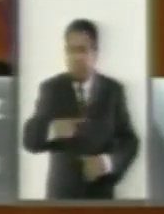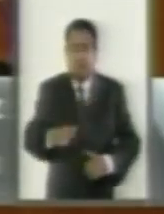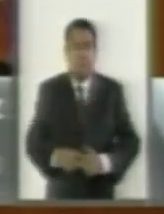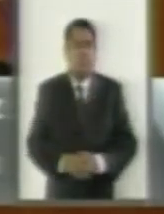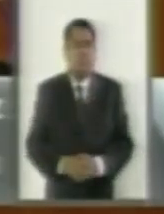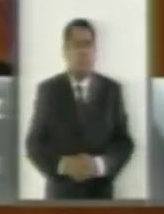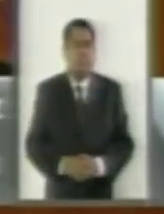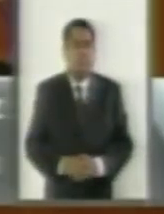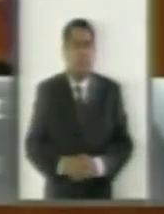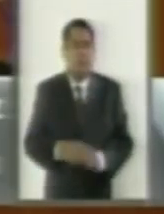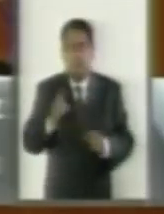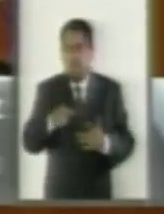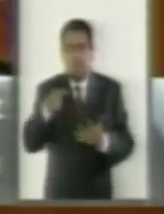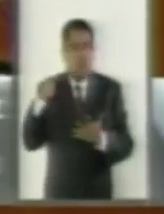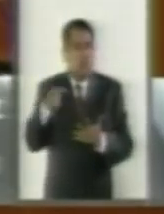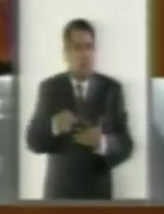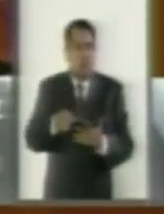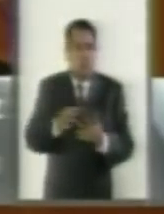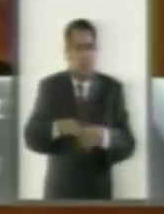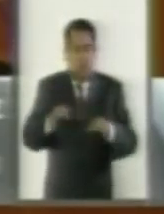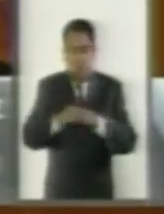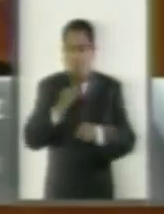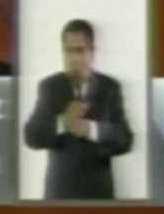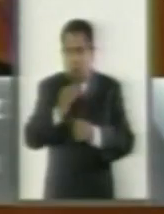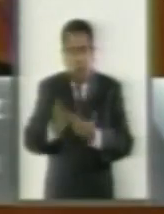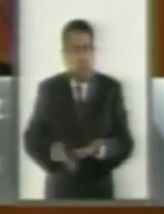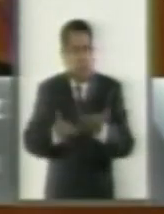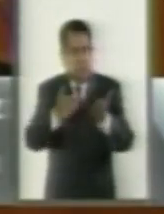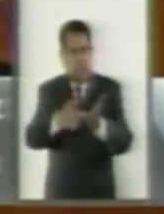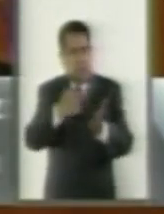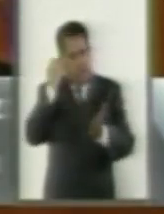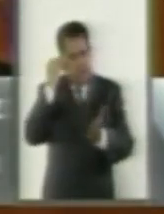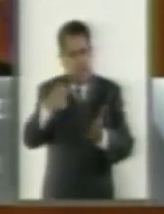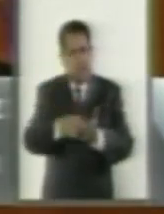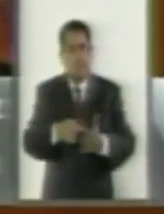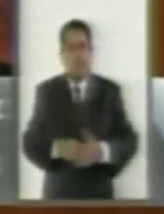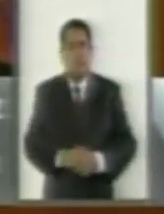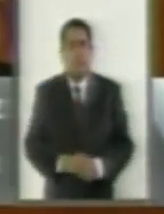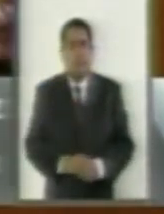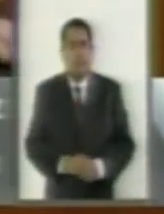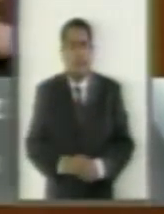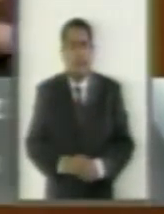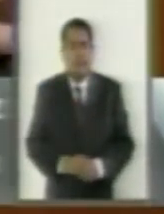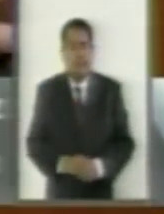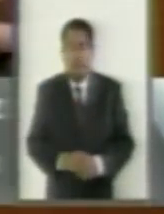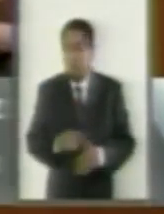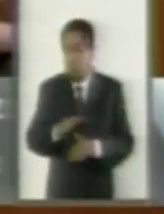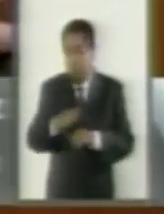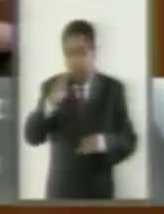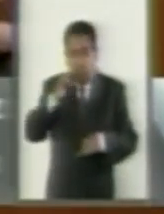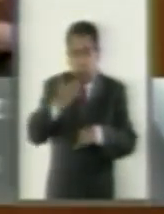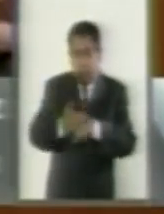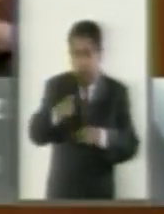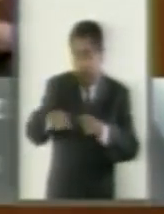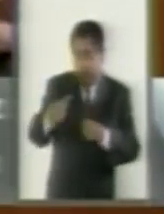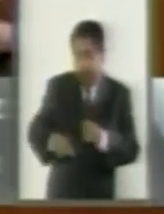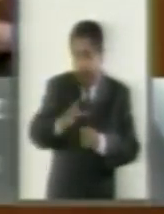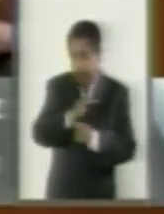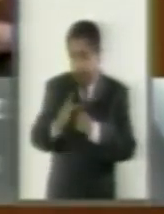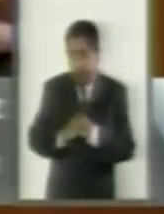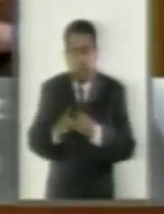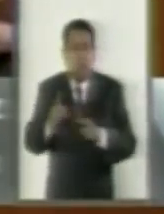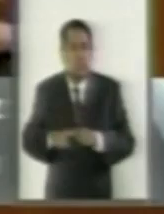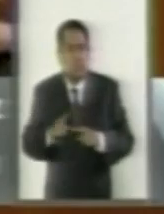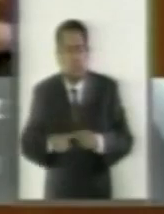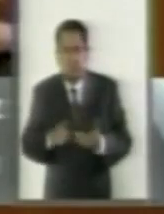que es materia de esta presente iniciativa. El régimen de responsabilidades de nuestro país es